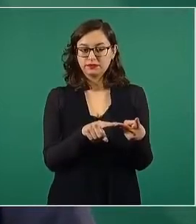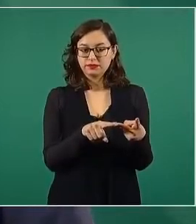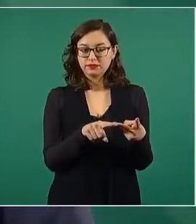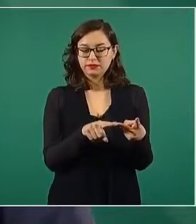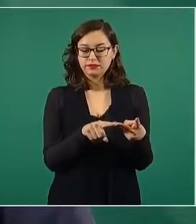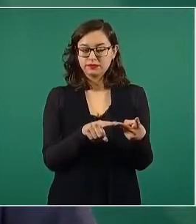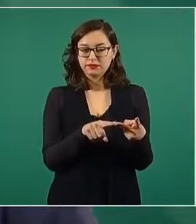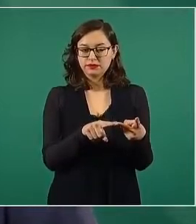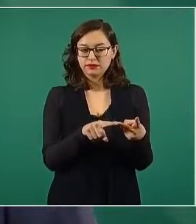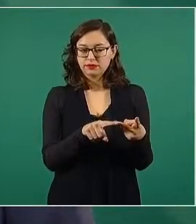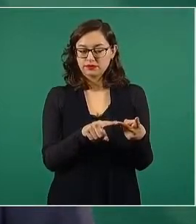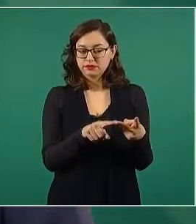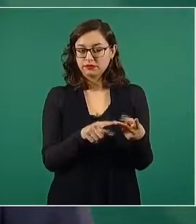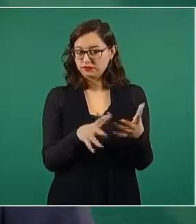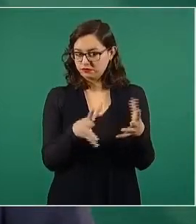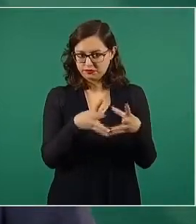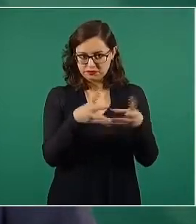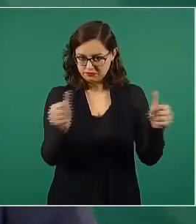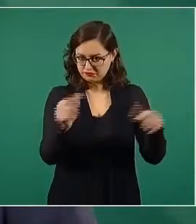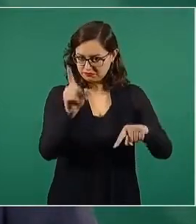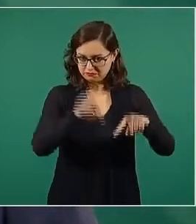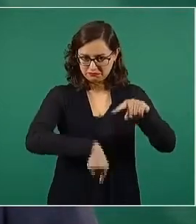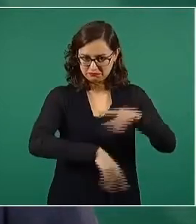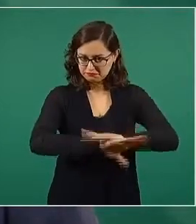como que pasó de noche,